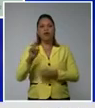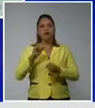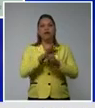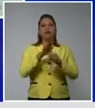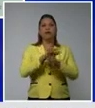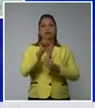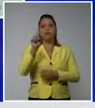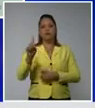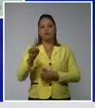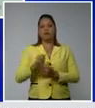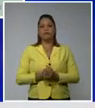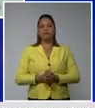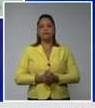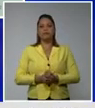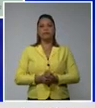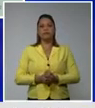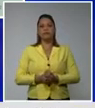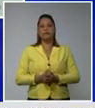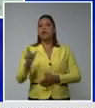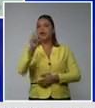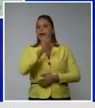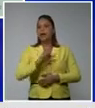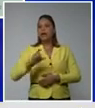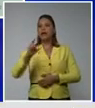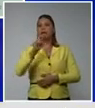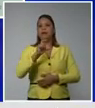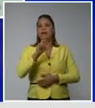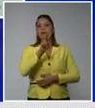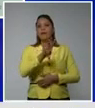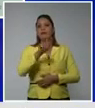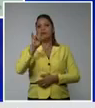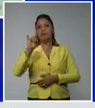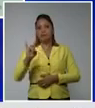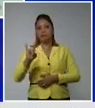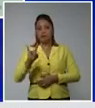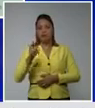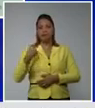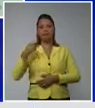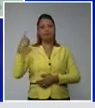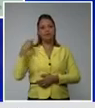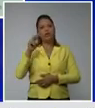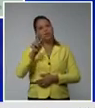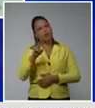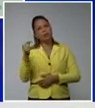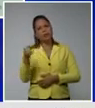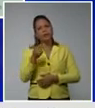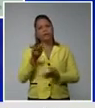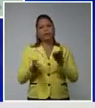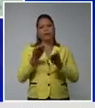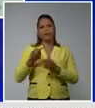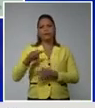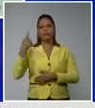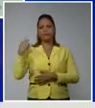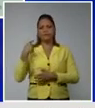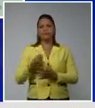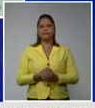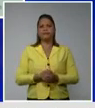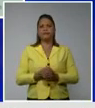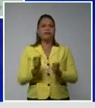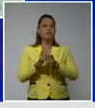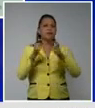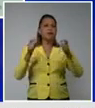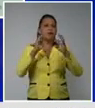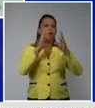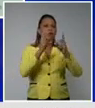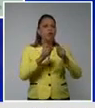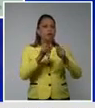1. Camagüey, 29 casos ayer, 2 menos que el día anterior. El mayor número, que es